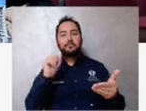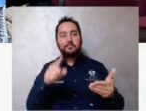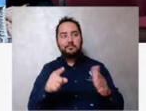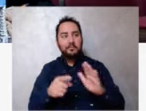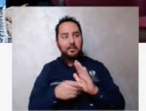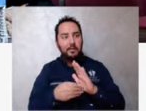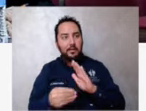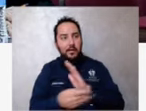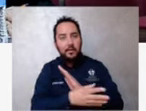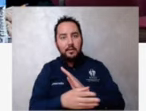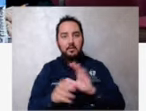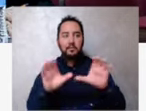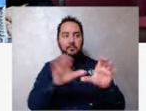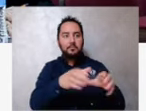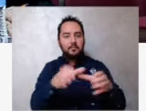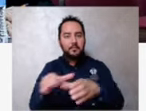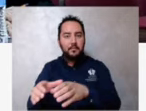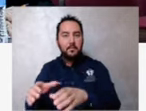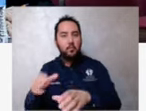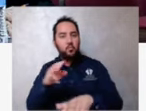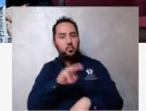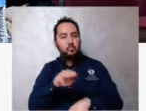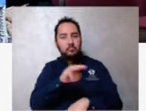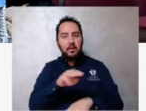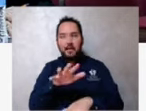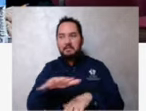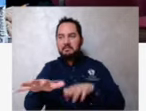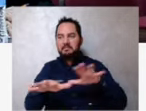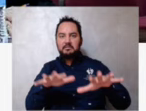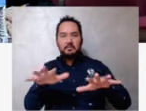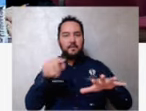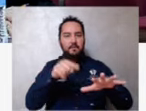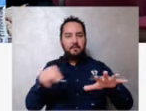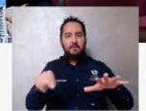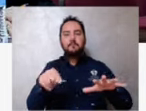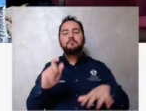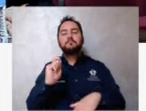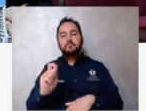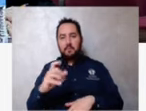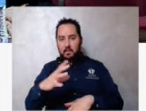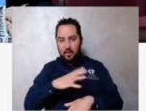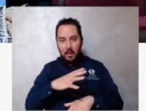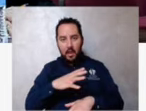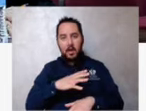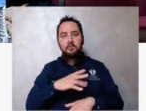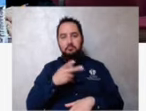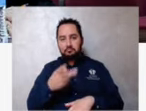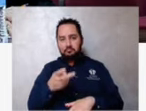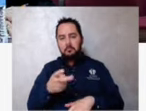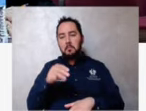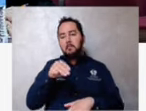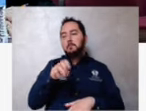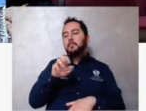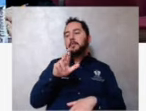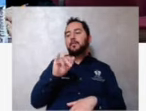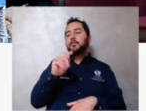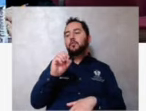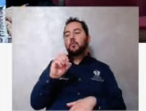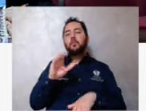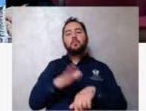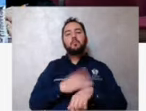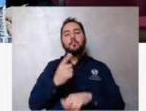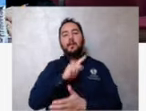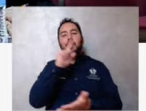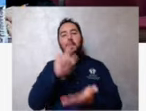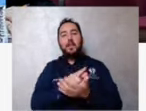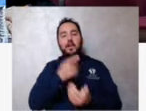a las asambleas municipales y distritales, esta ponencia propone declarar como fundado el agravio de mérito, pues de la ley electoral en el Estado